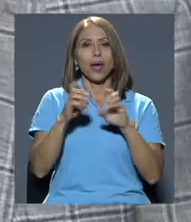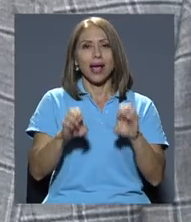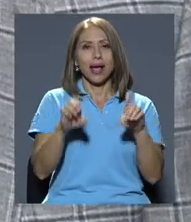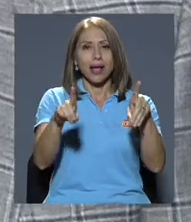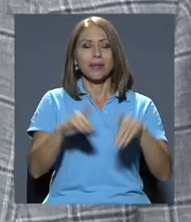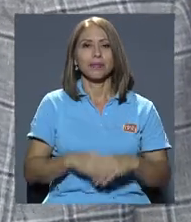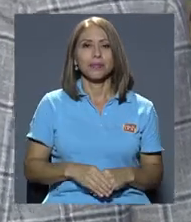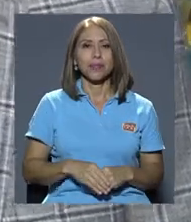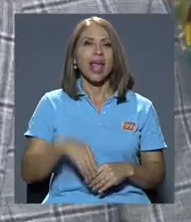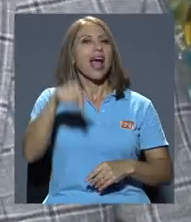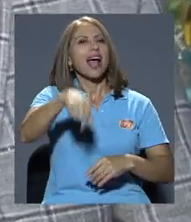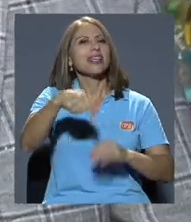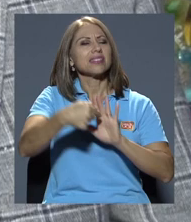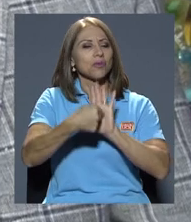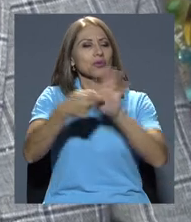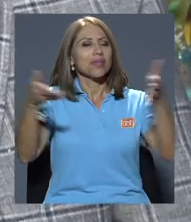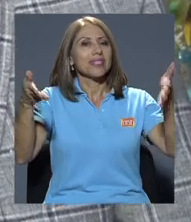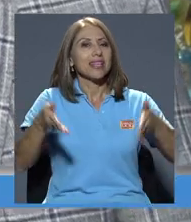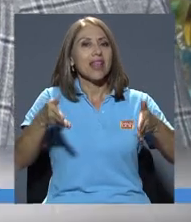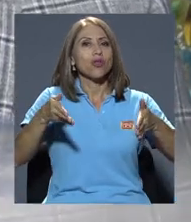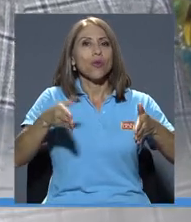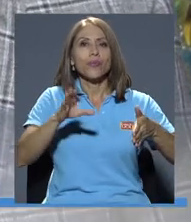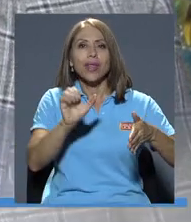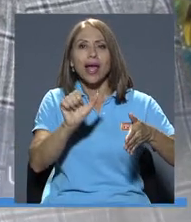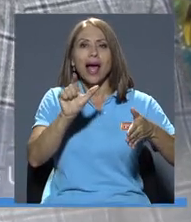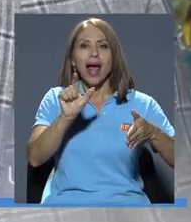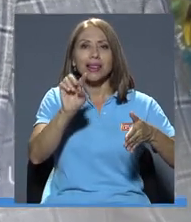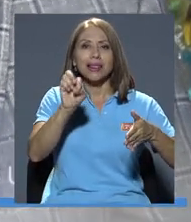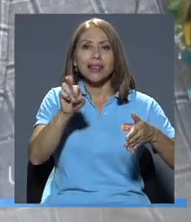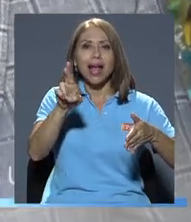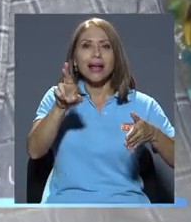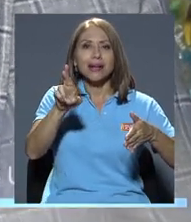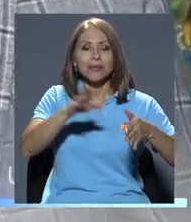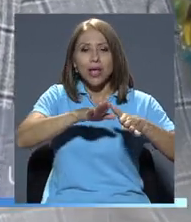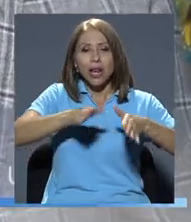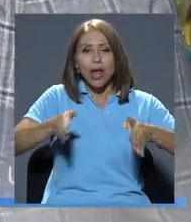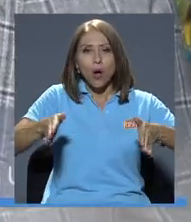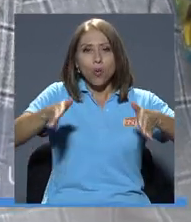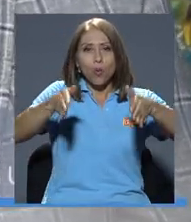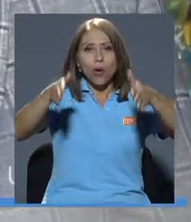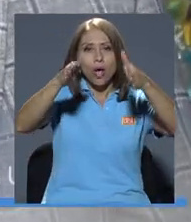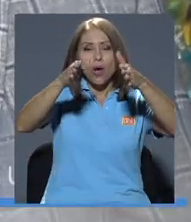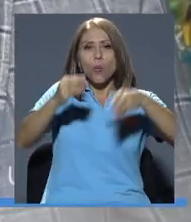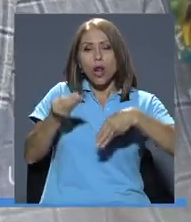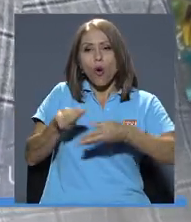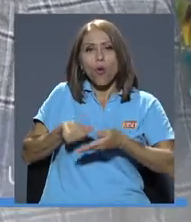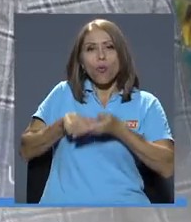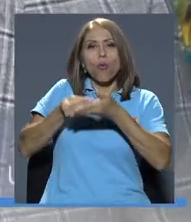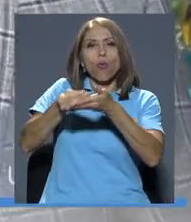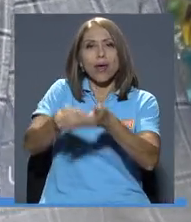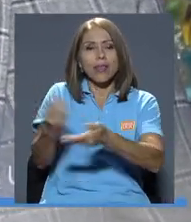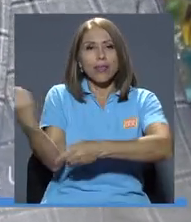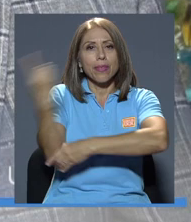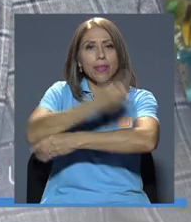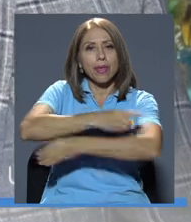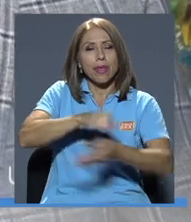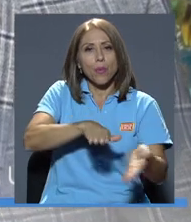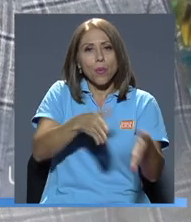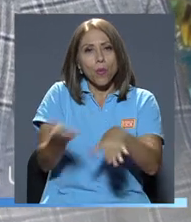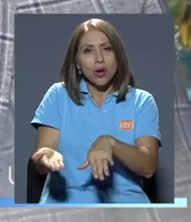estamos presentando aquí es el altar o la ofrenda del Día de Muertos. Es una celebración que se lleva a